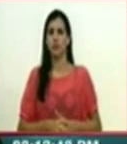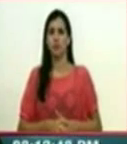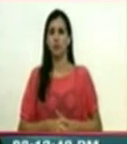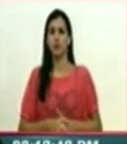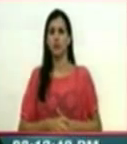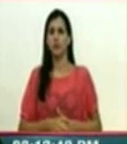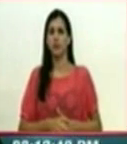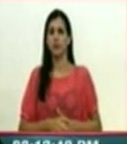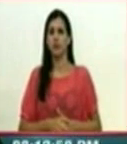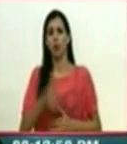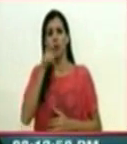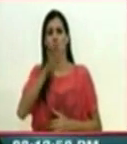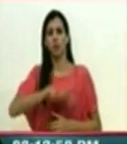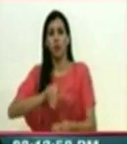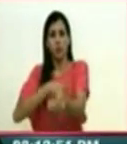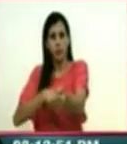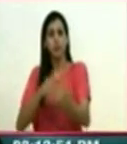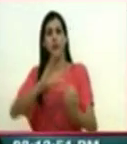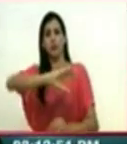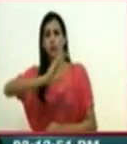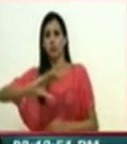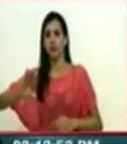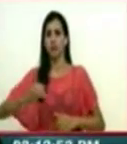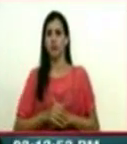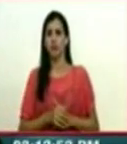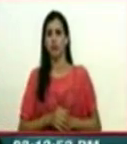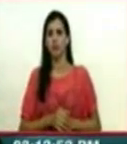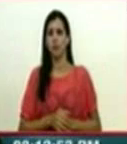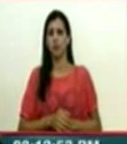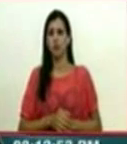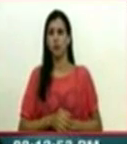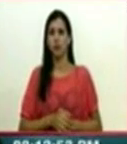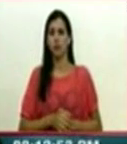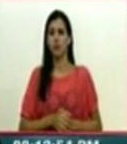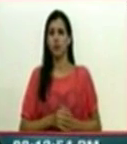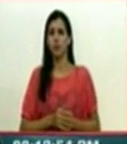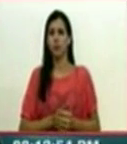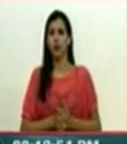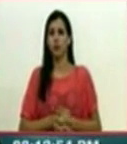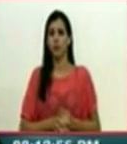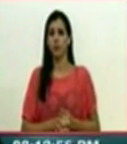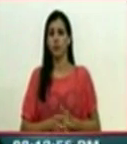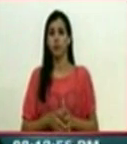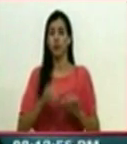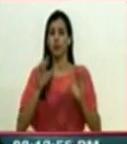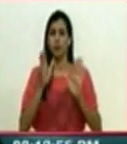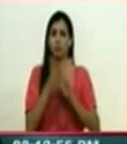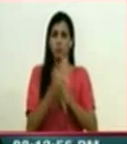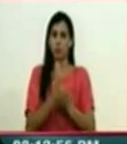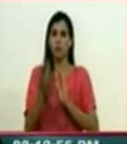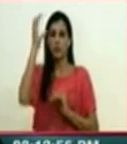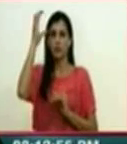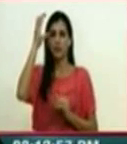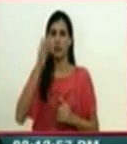igualdad, pueblos hermanos del Caribe, de Sudamérica, y realmente los conceptos y